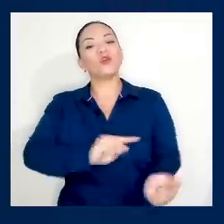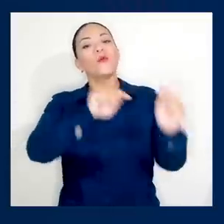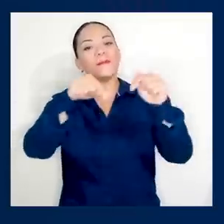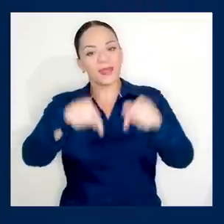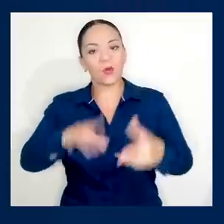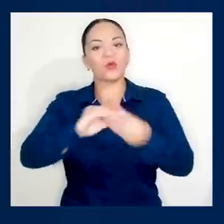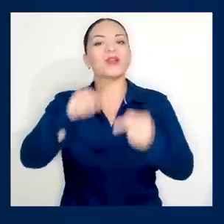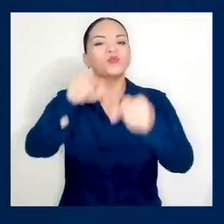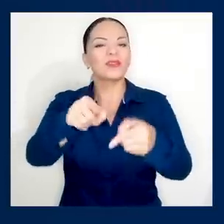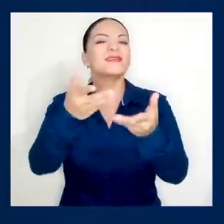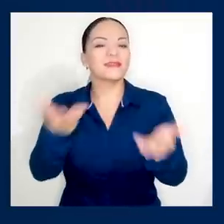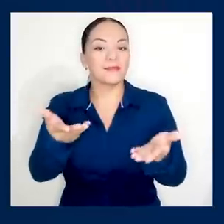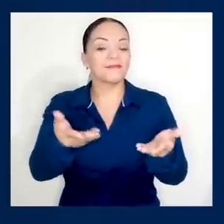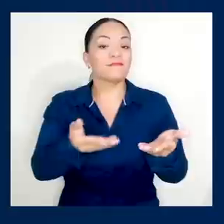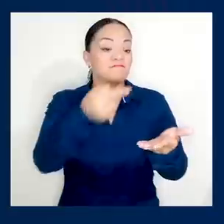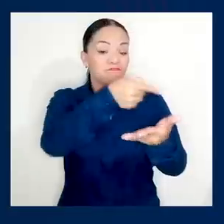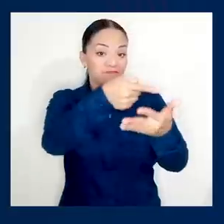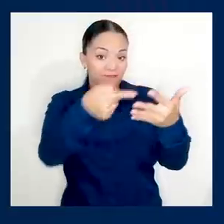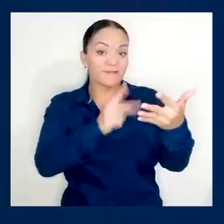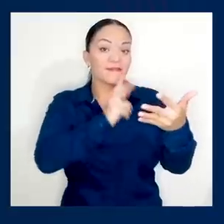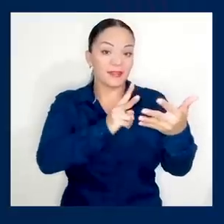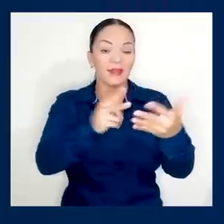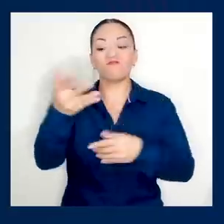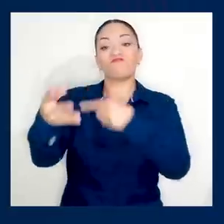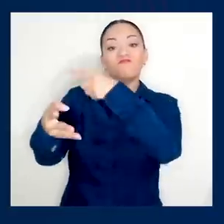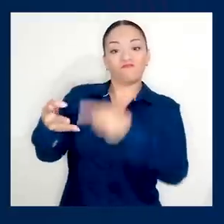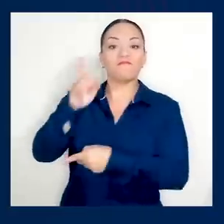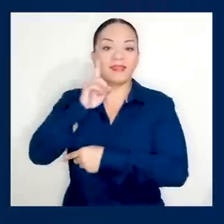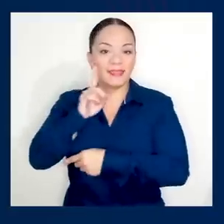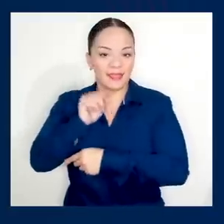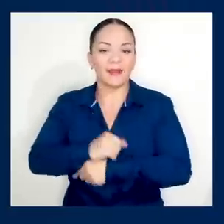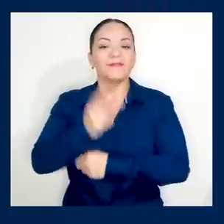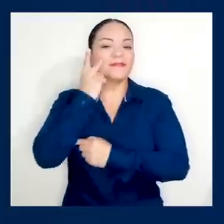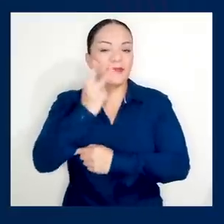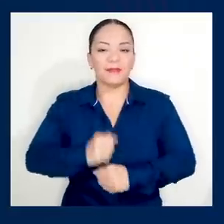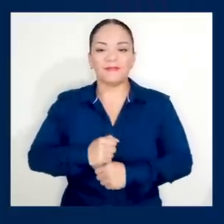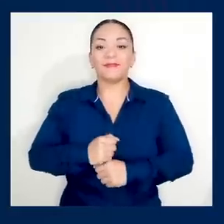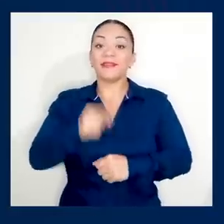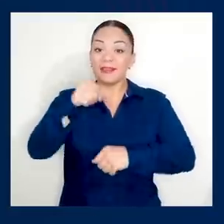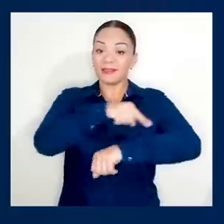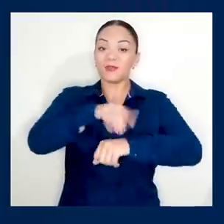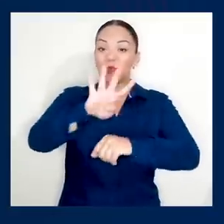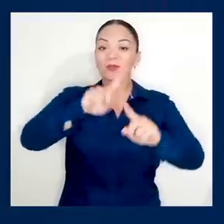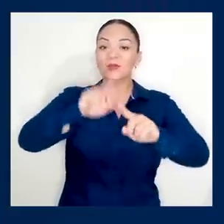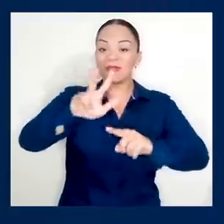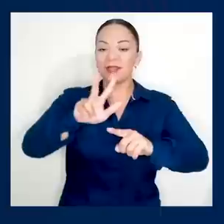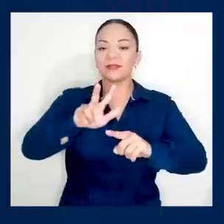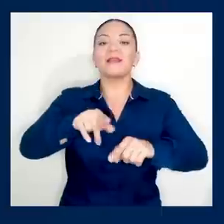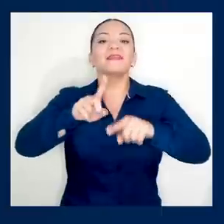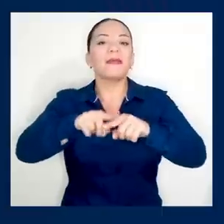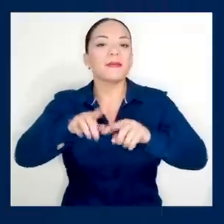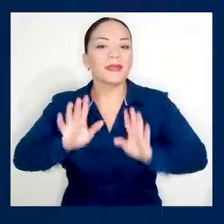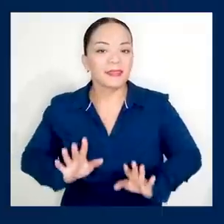las jornadas 4x3 y qué es mentira. Primero, esas jornadas son excepcionales. Se